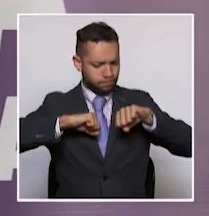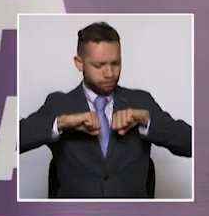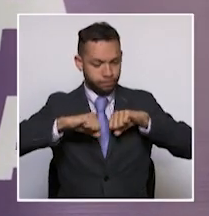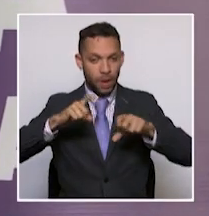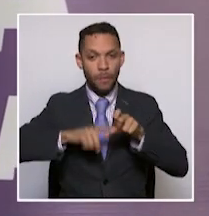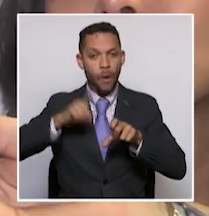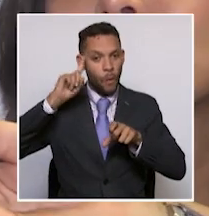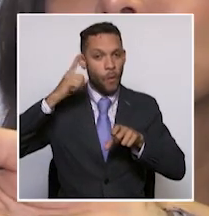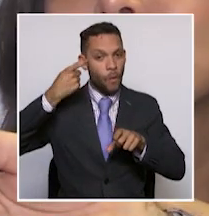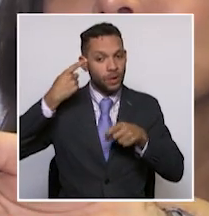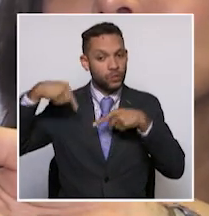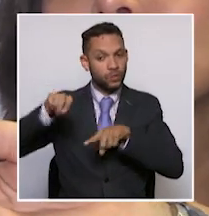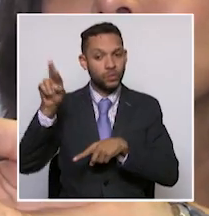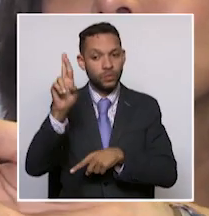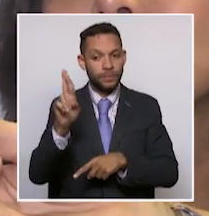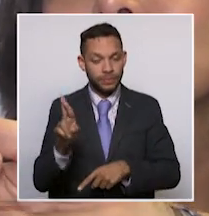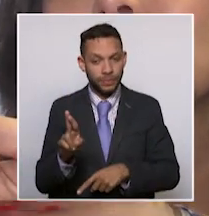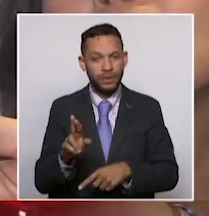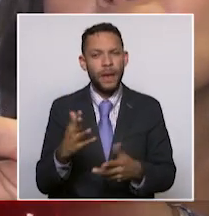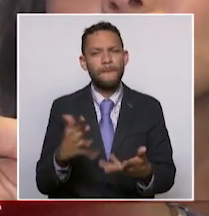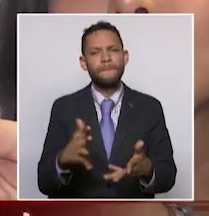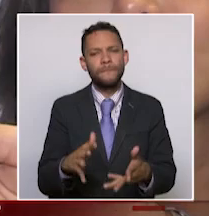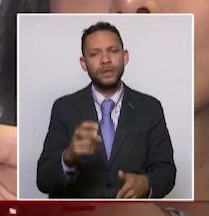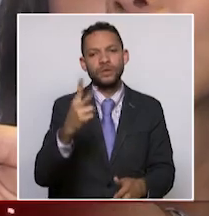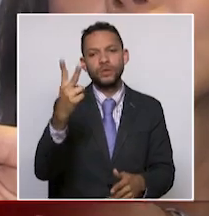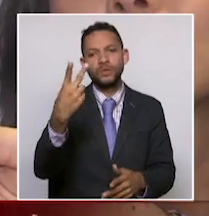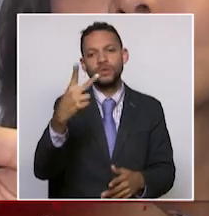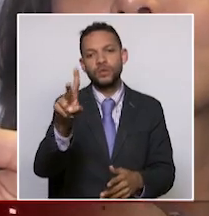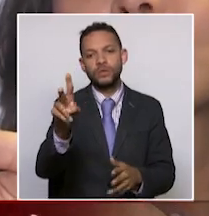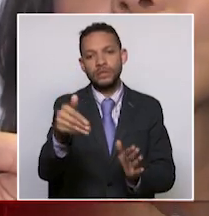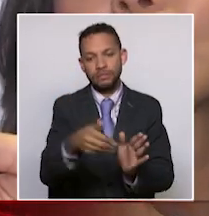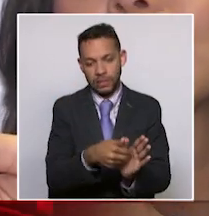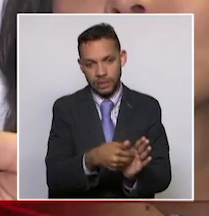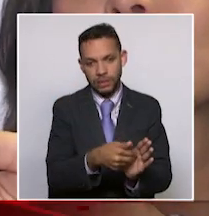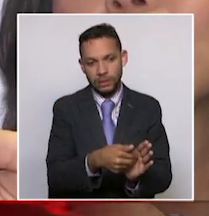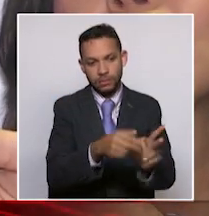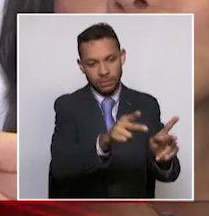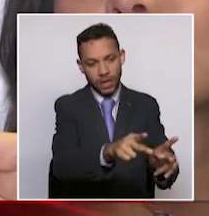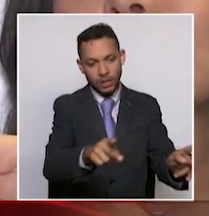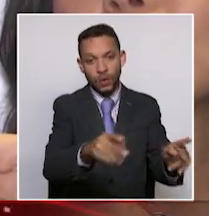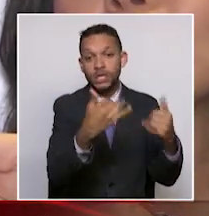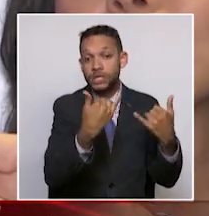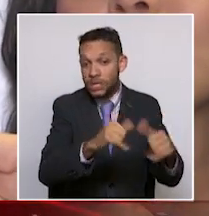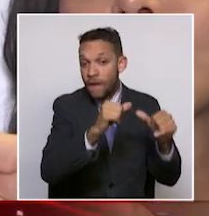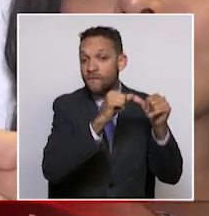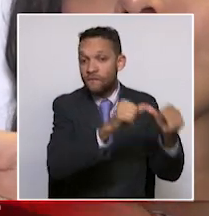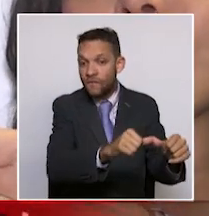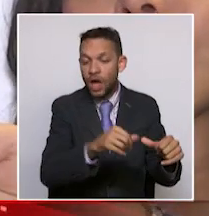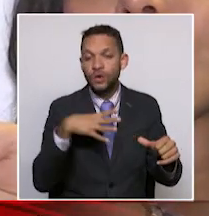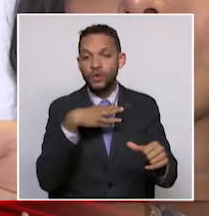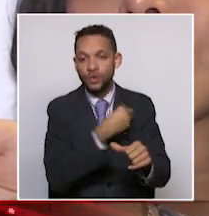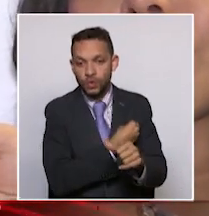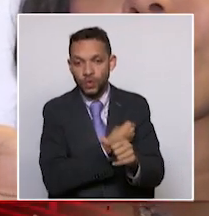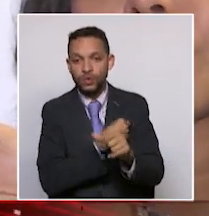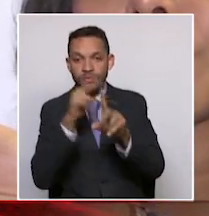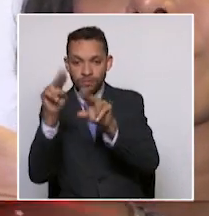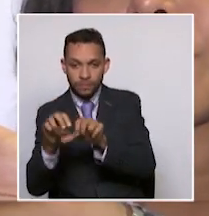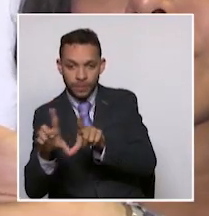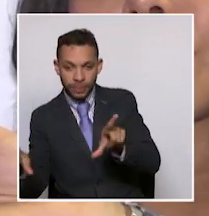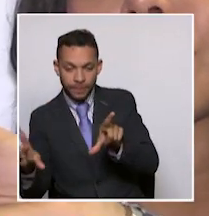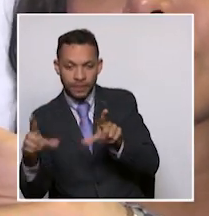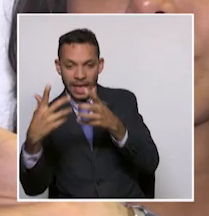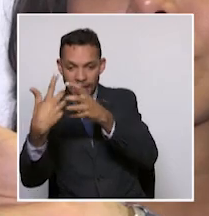nuevos empleos. Hasta la fecha hemos generado más de 12.000 empleos, más de 12.000 personas están trabajando en los diferentes frentes que tiene la